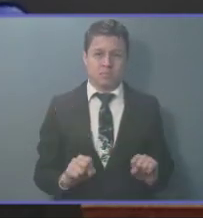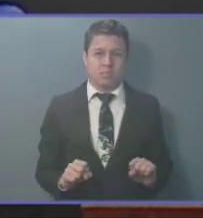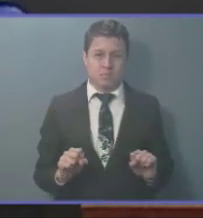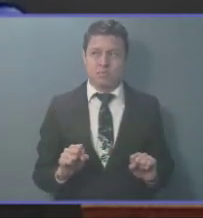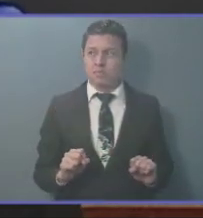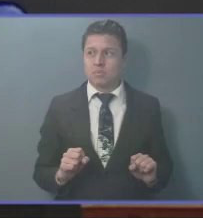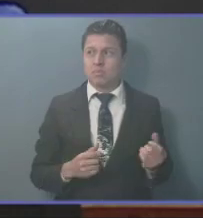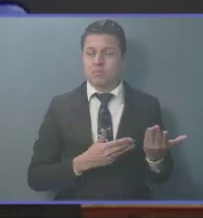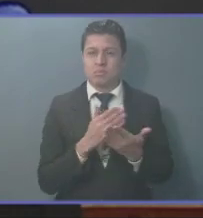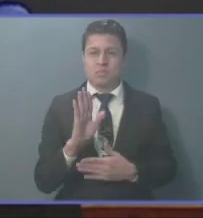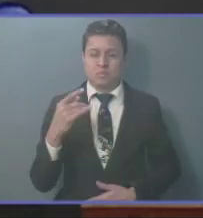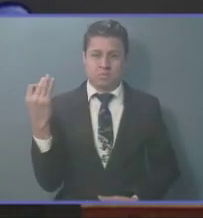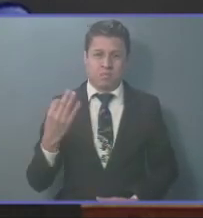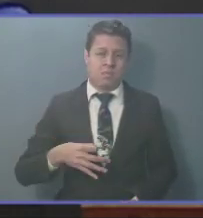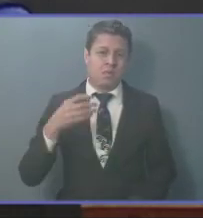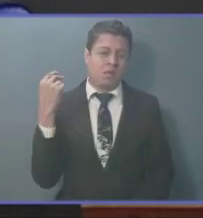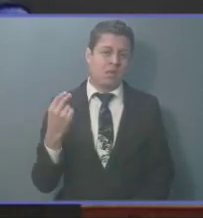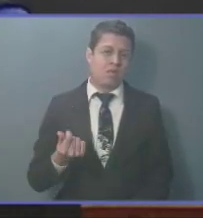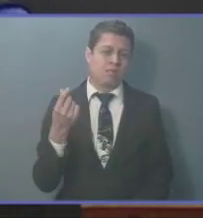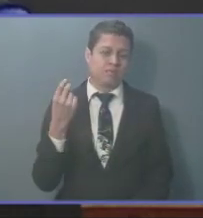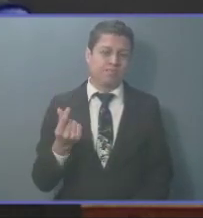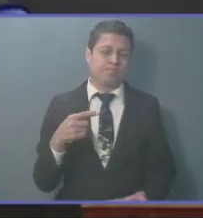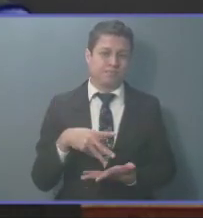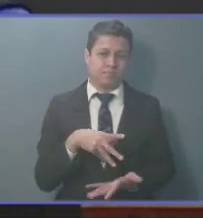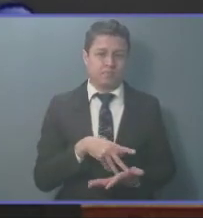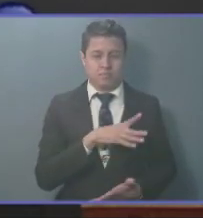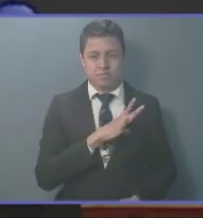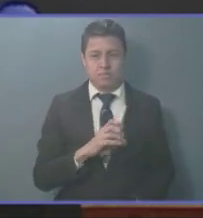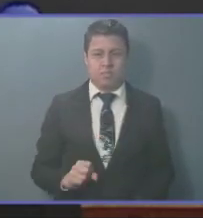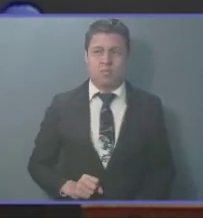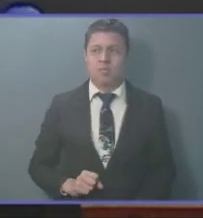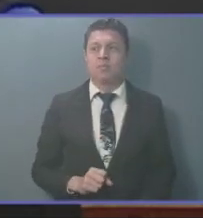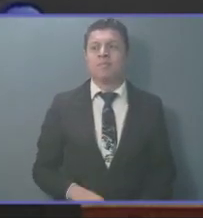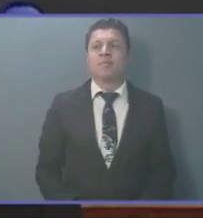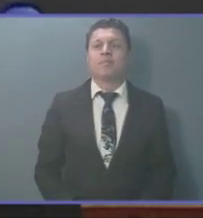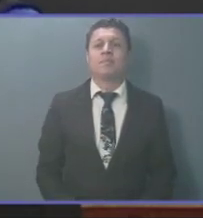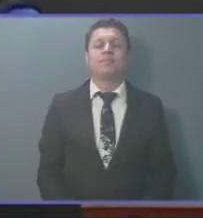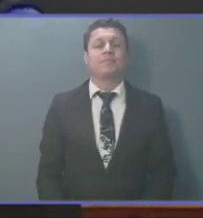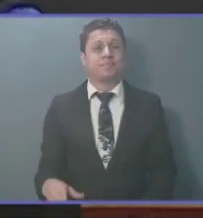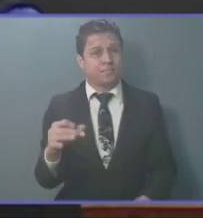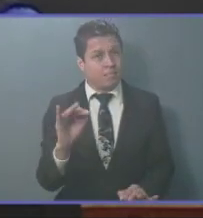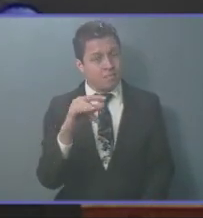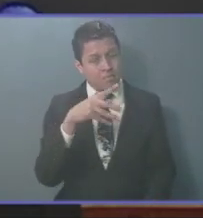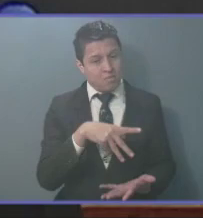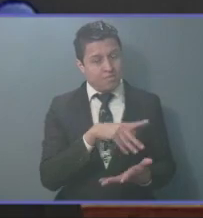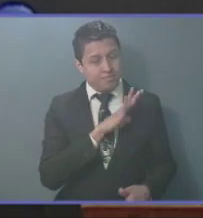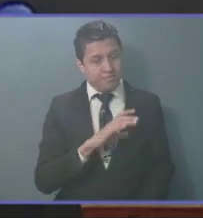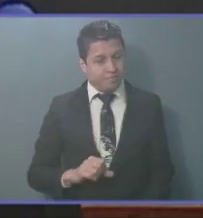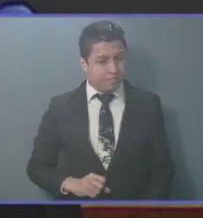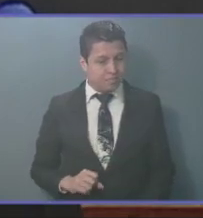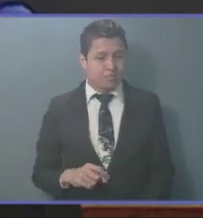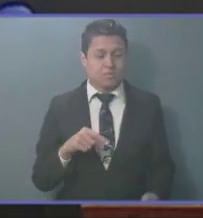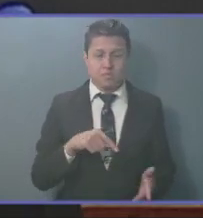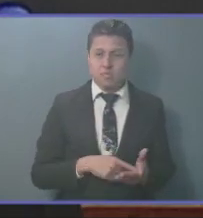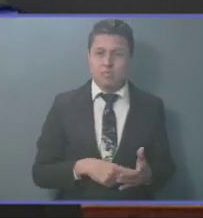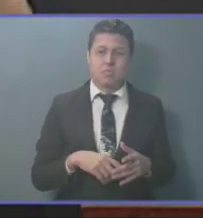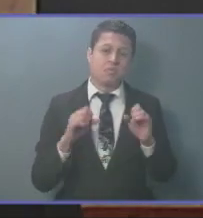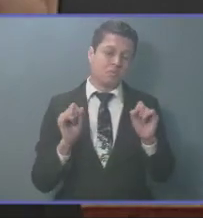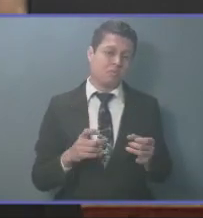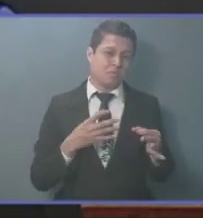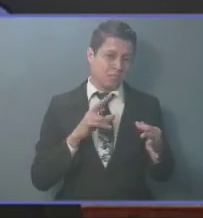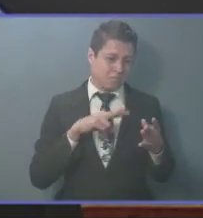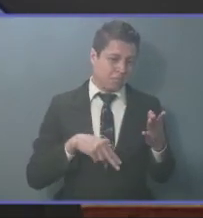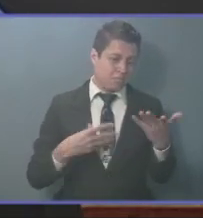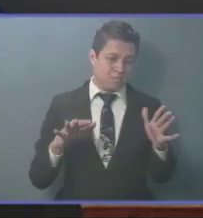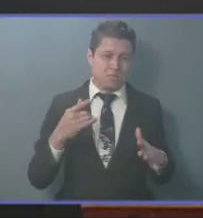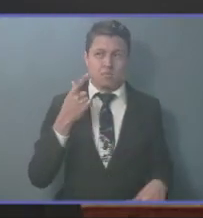atender la necesidad urgente del pueblo salvadoreño. Así es que, pueblo salvadoreño, este veto será leído, como ya lo indicó